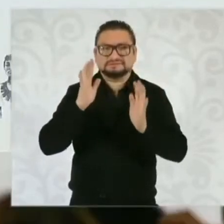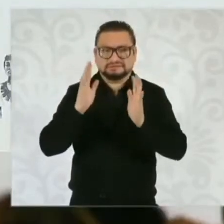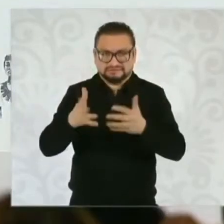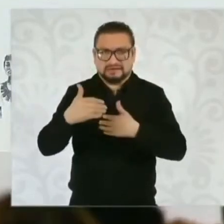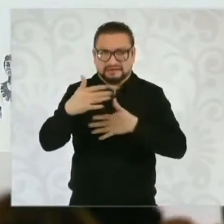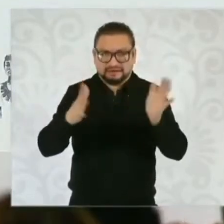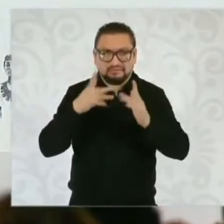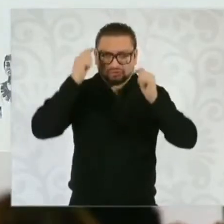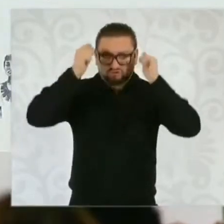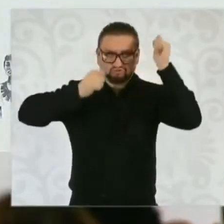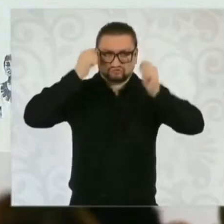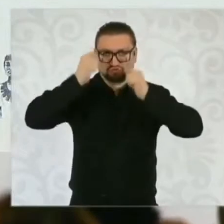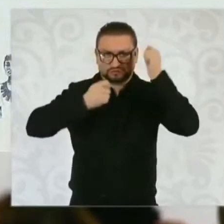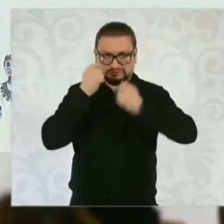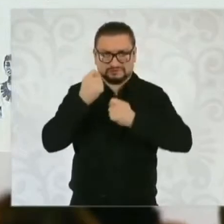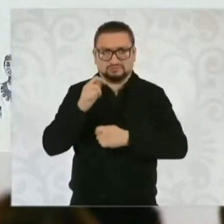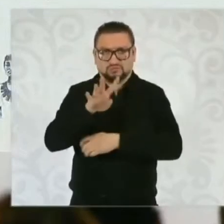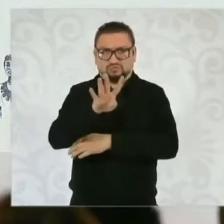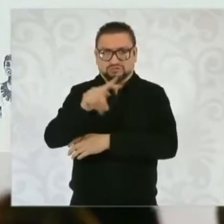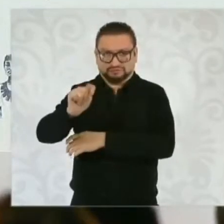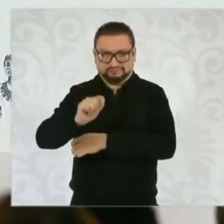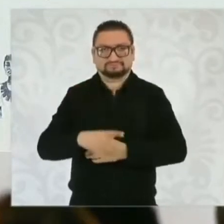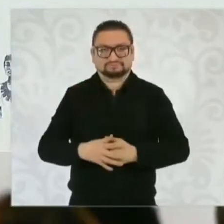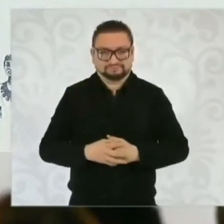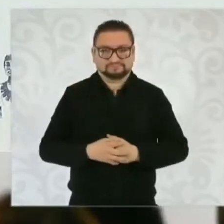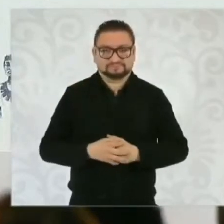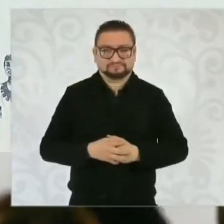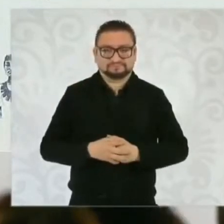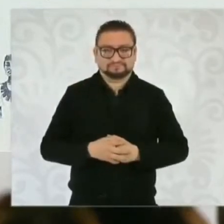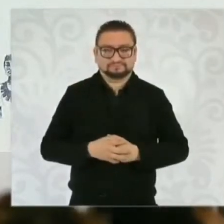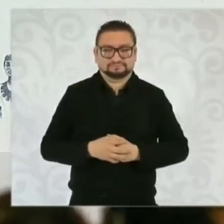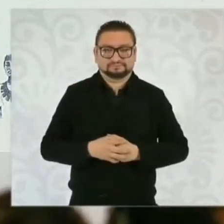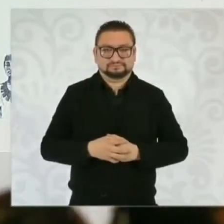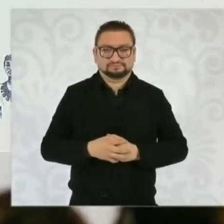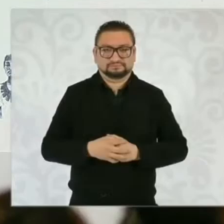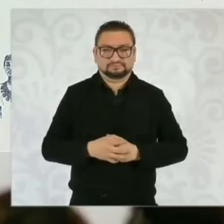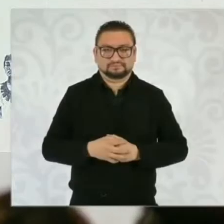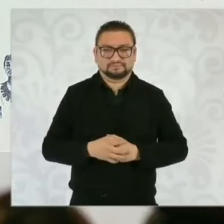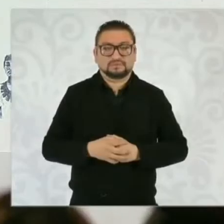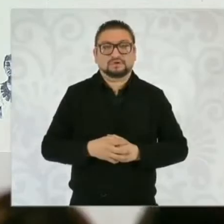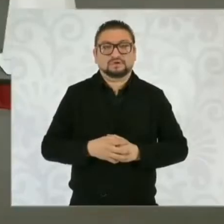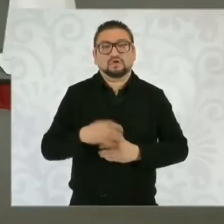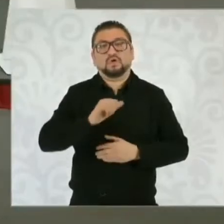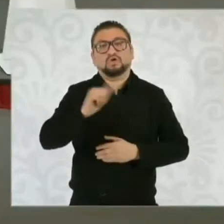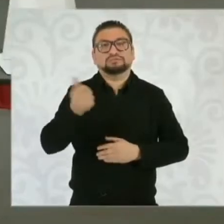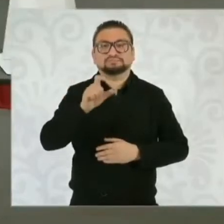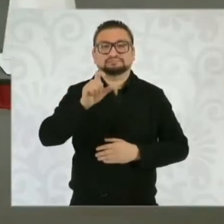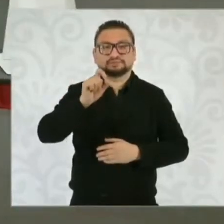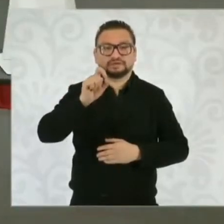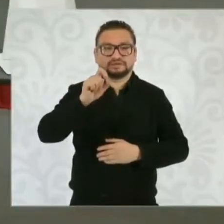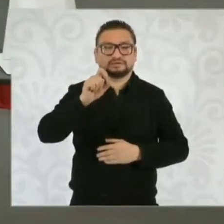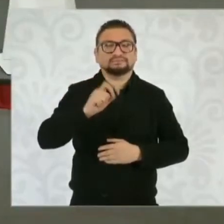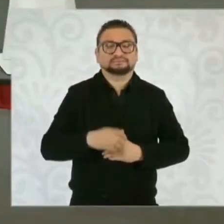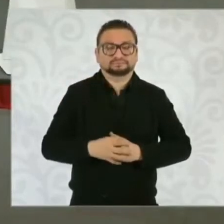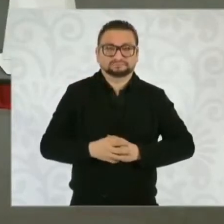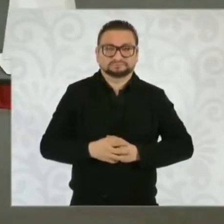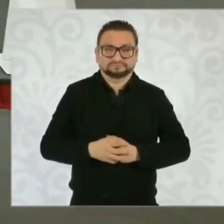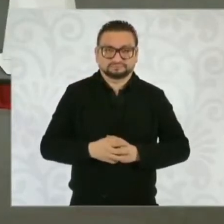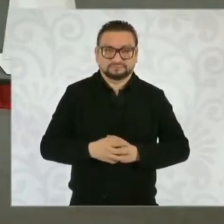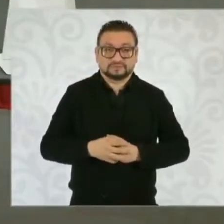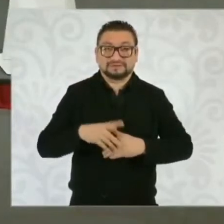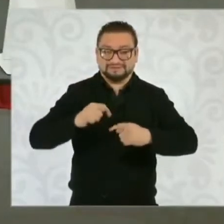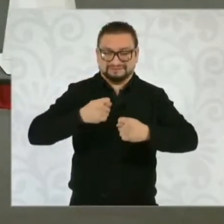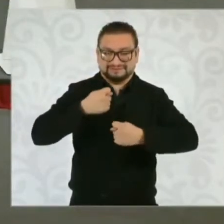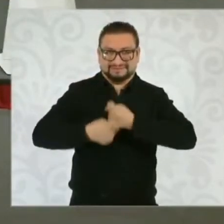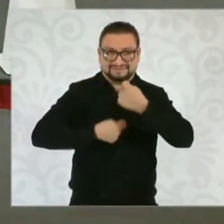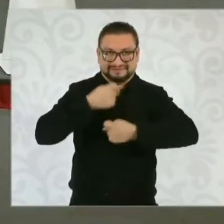el paquete turístico 4T. Adelante, por favor. Luego 20, fortalecer las tiendas